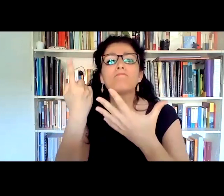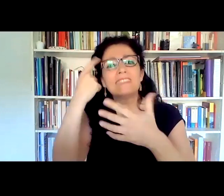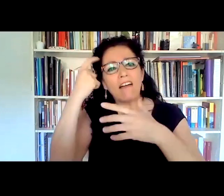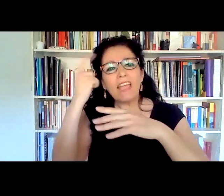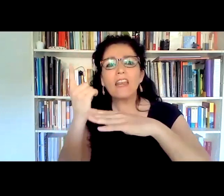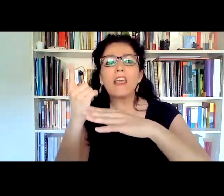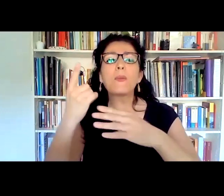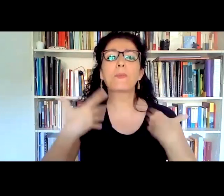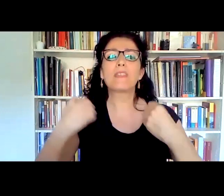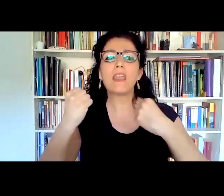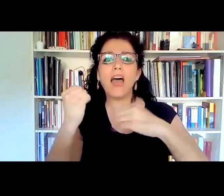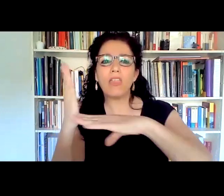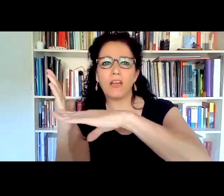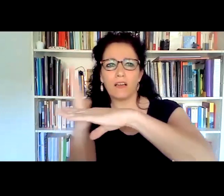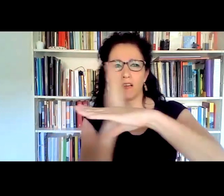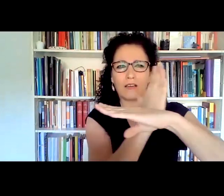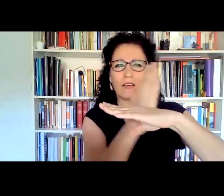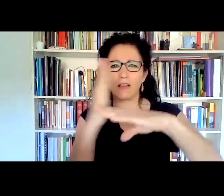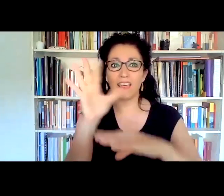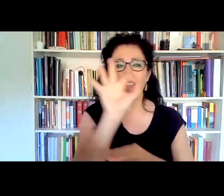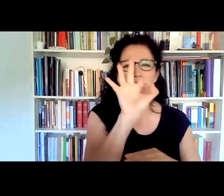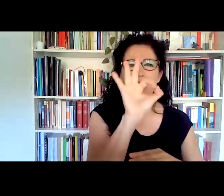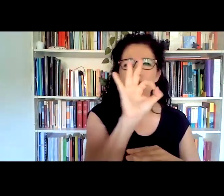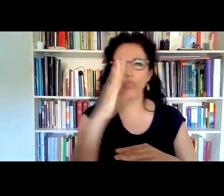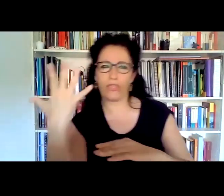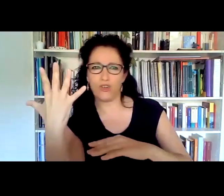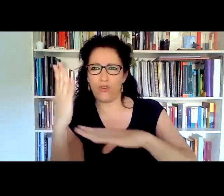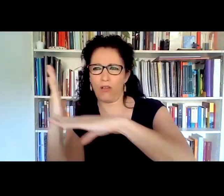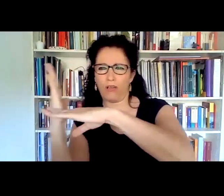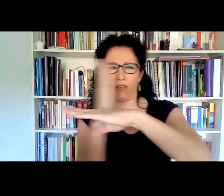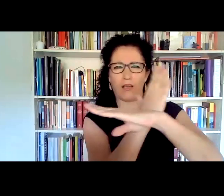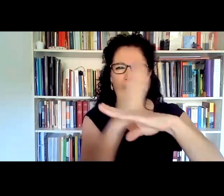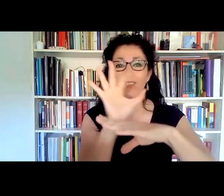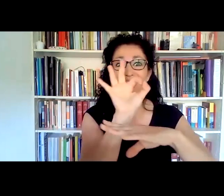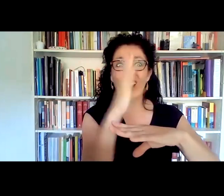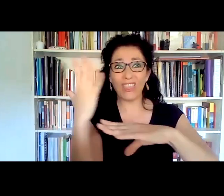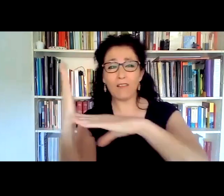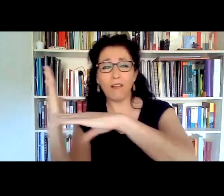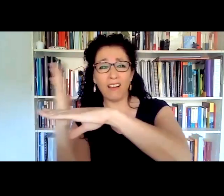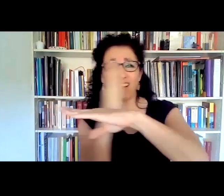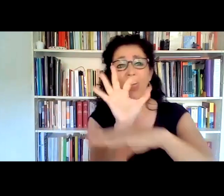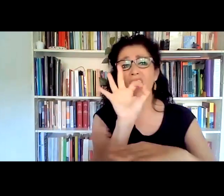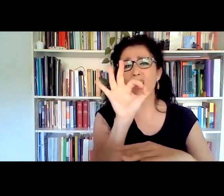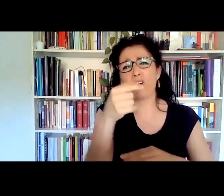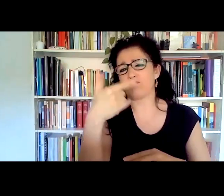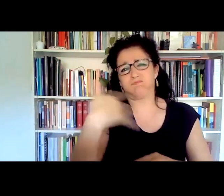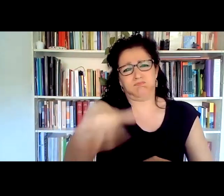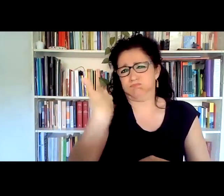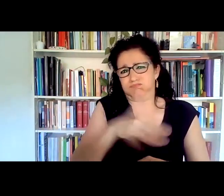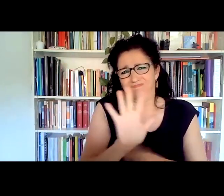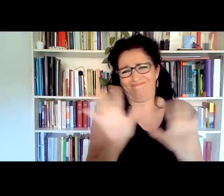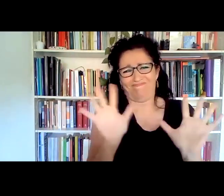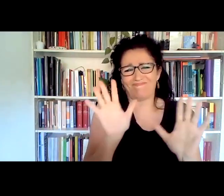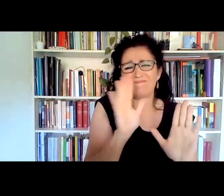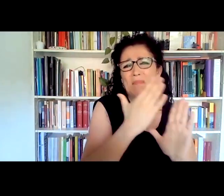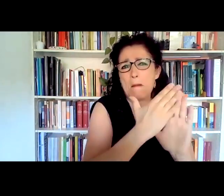todos ellos con una escala de medición de 0 a 5,